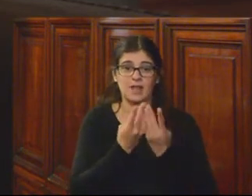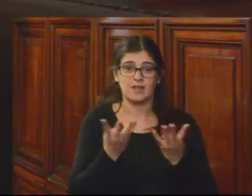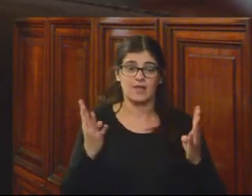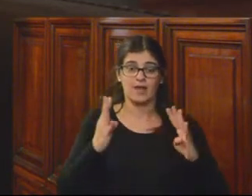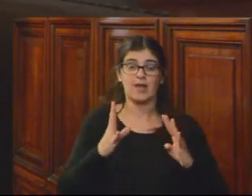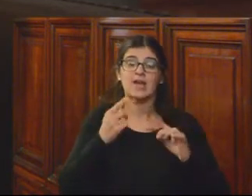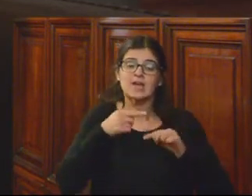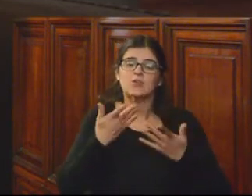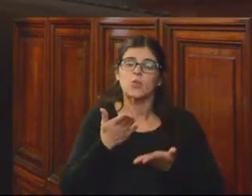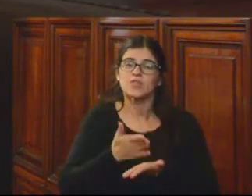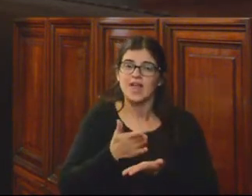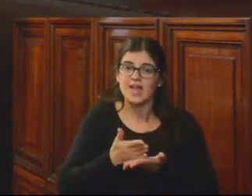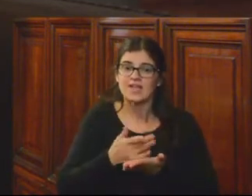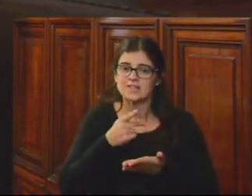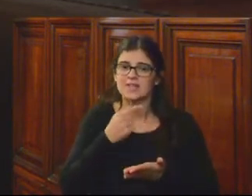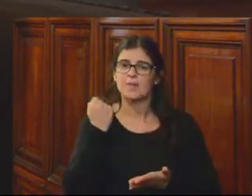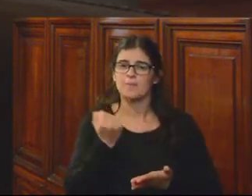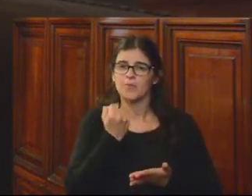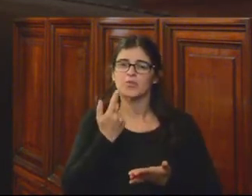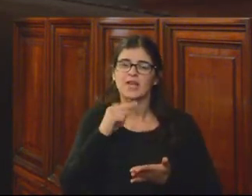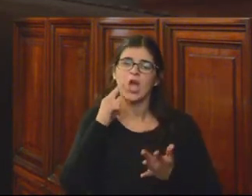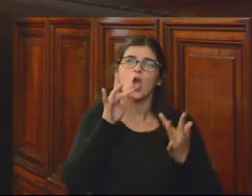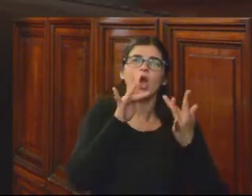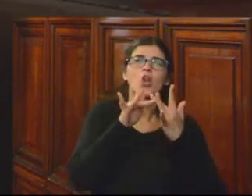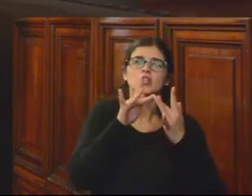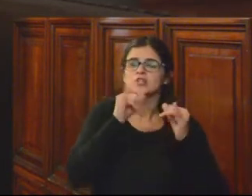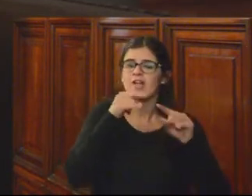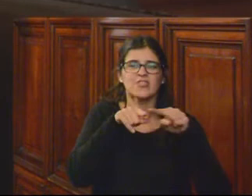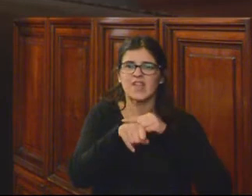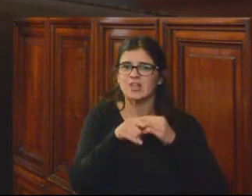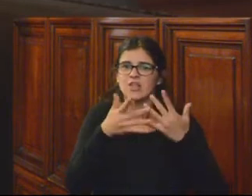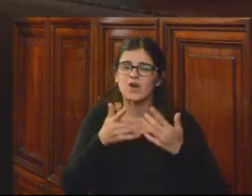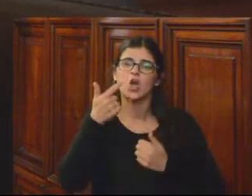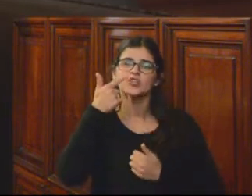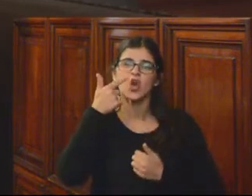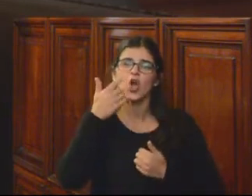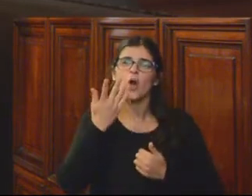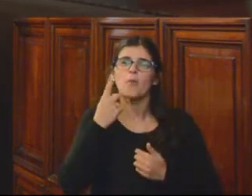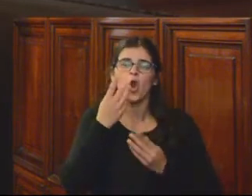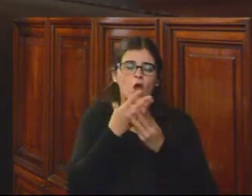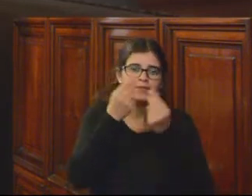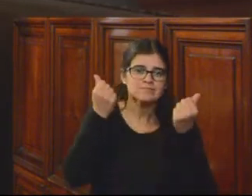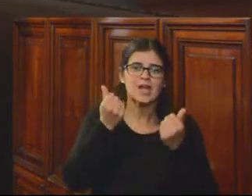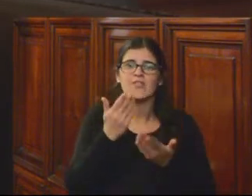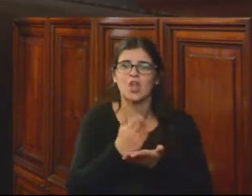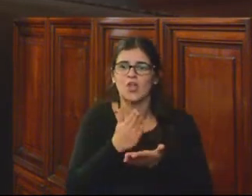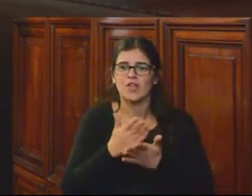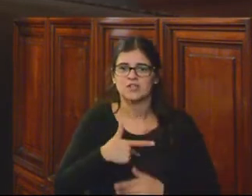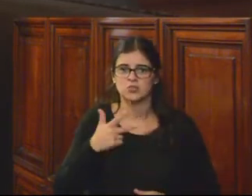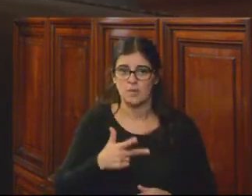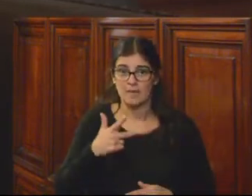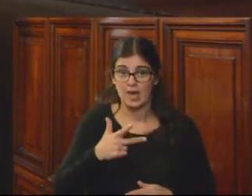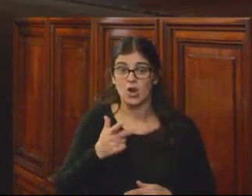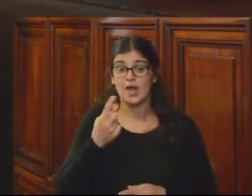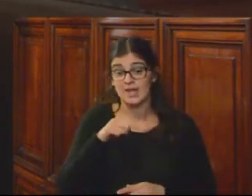torno a un derecho de esta envergadura y que nos pone en conexión directa con lo que se conoce como la indivisibilidad de los derechos humanos. Y por